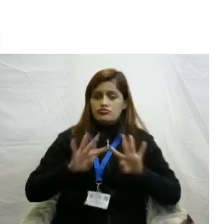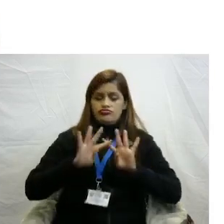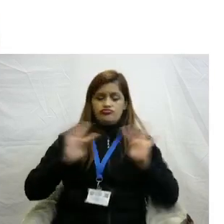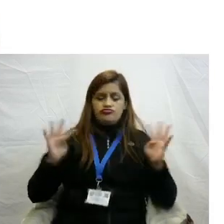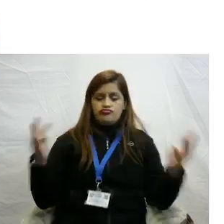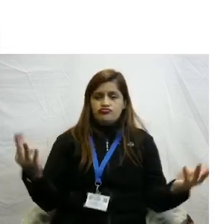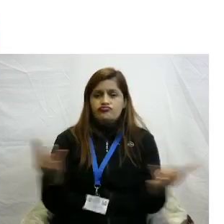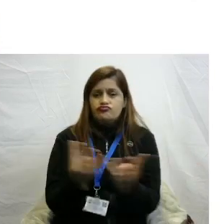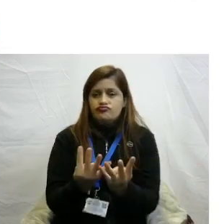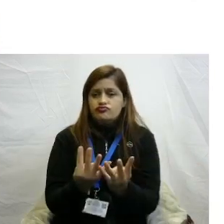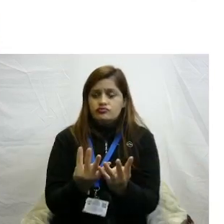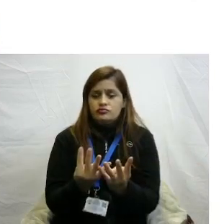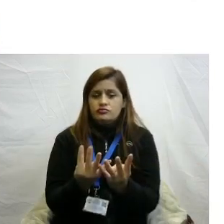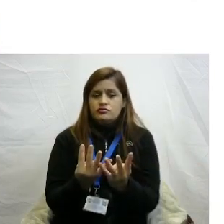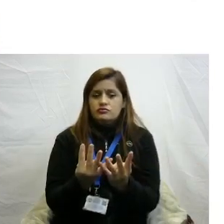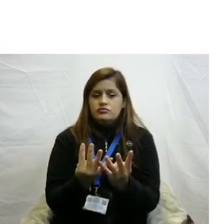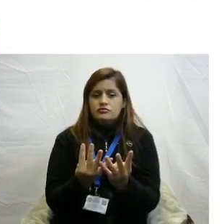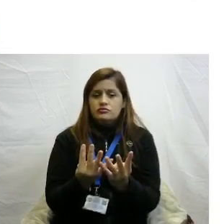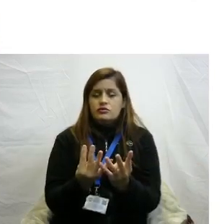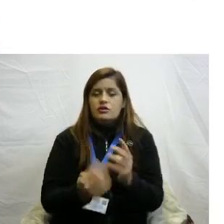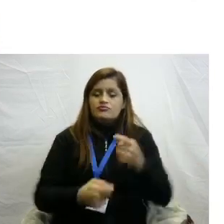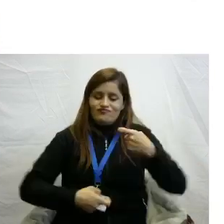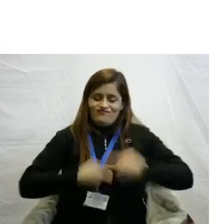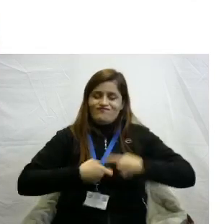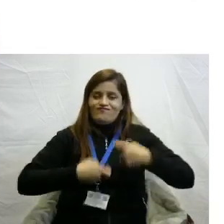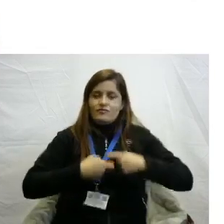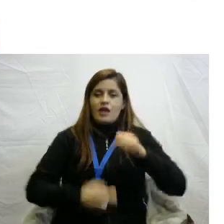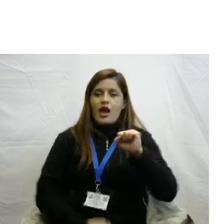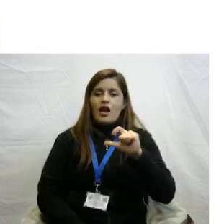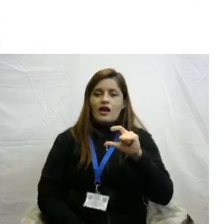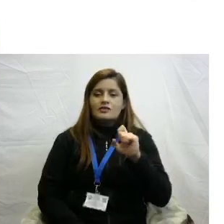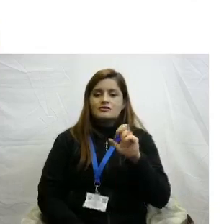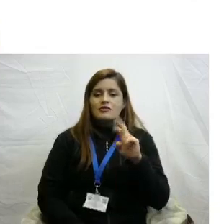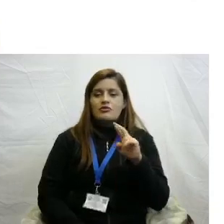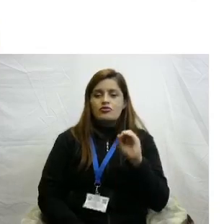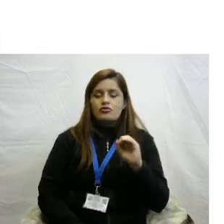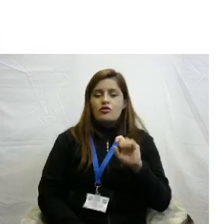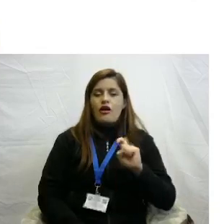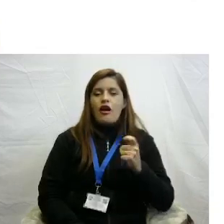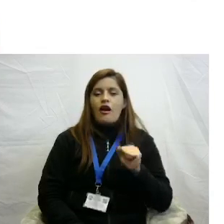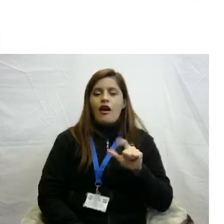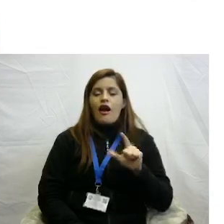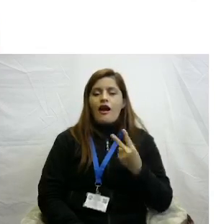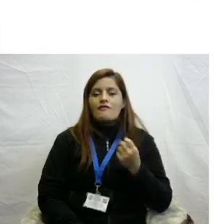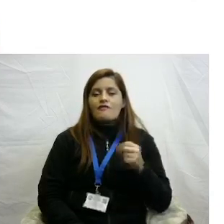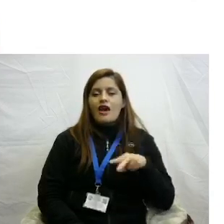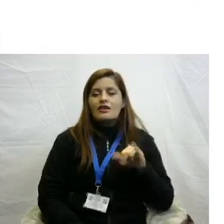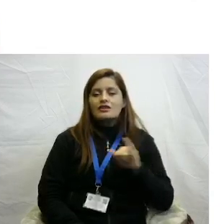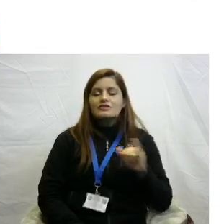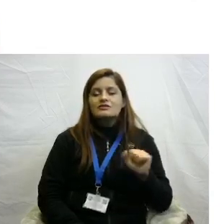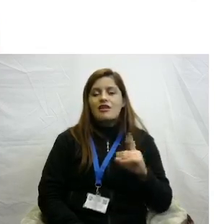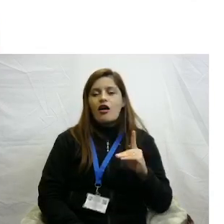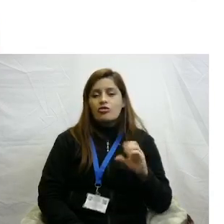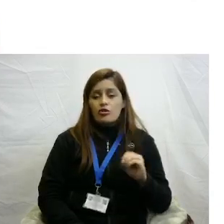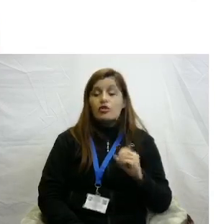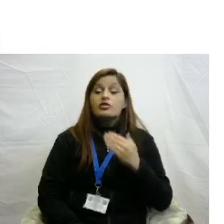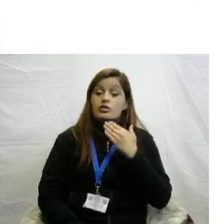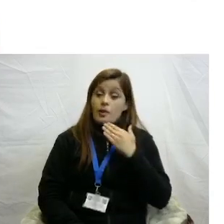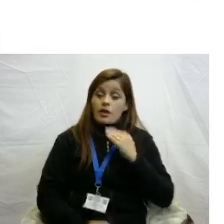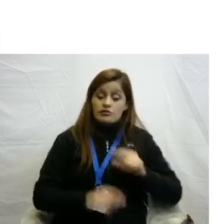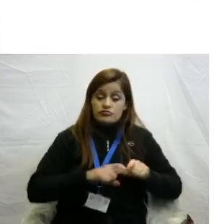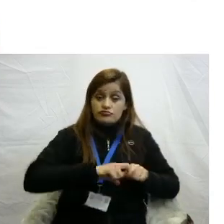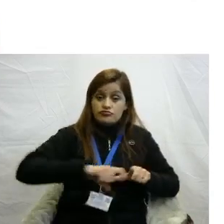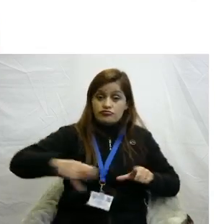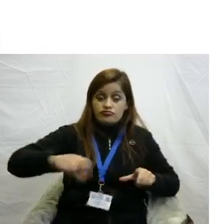anterior, el acero galvanizado, e incorporar también la accesibilidad universal con la ejecución de